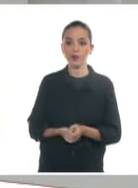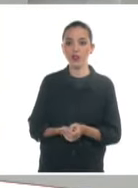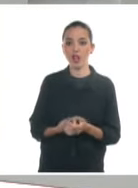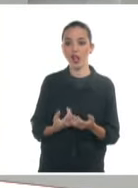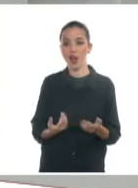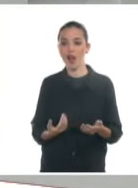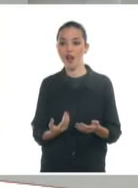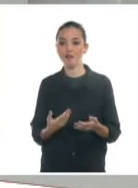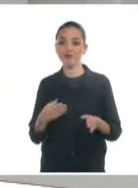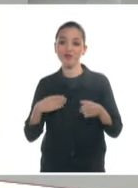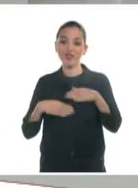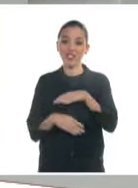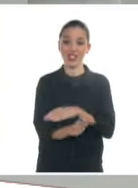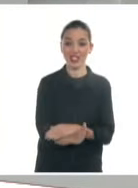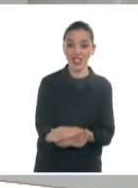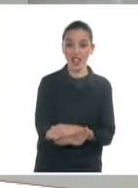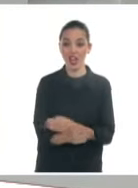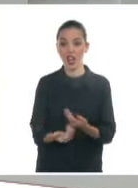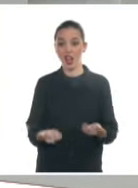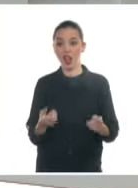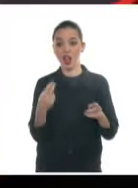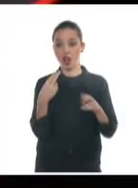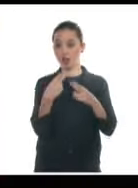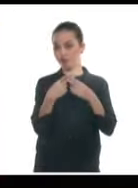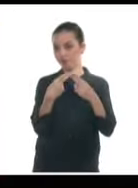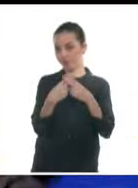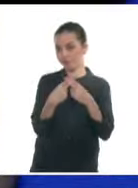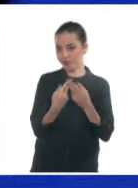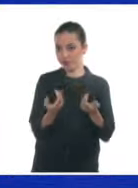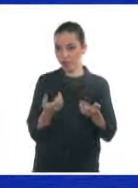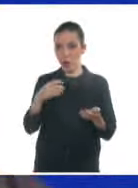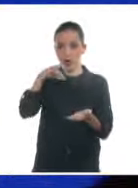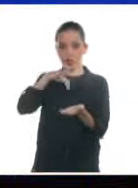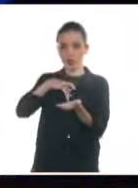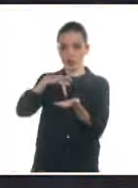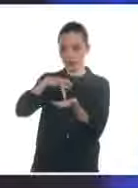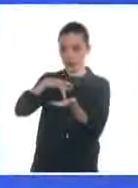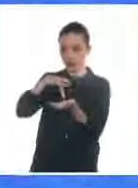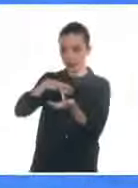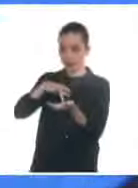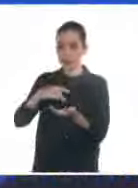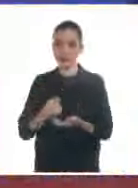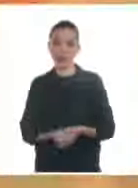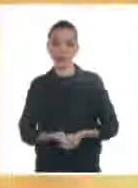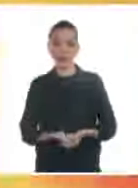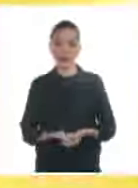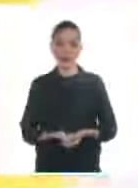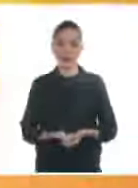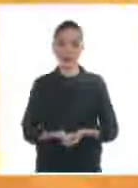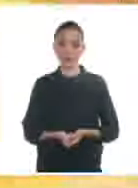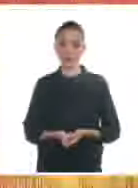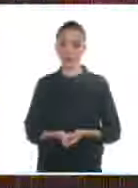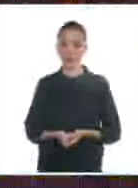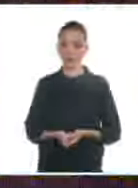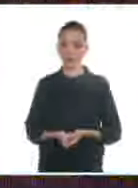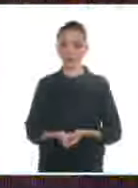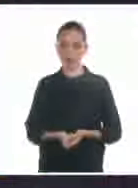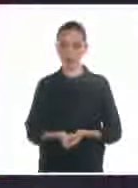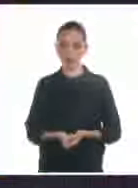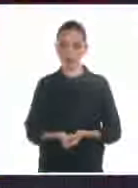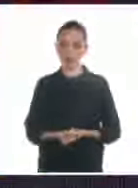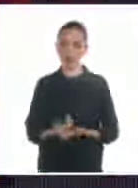Guillermo Rodríguez Hidalgo Gato obtuvo sus declaraciones. Gold medal bout in the 92 kilogram plus super heavyweight